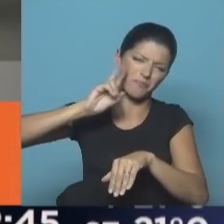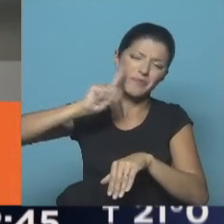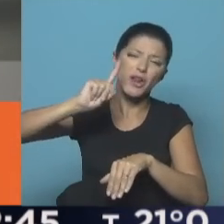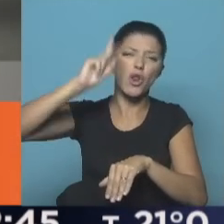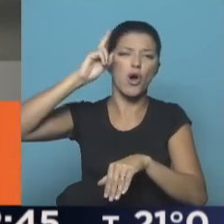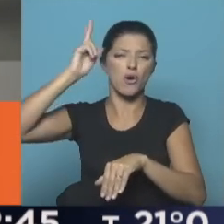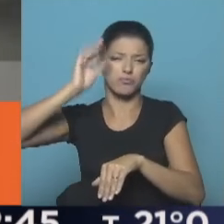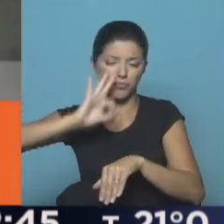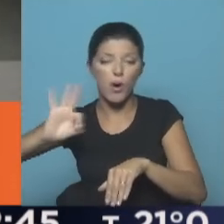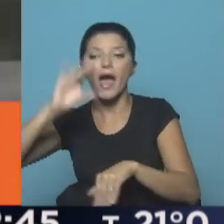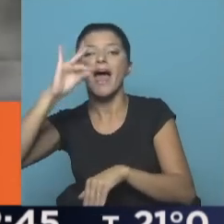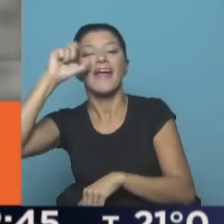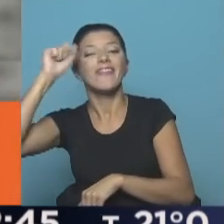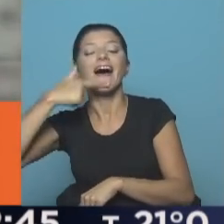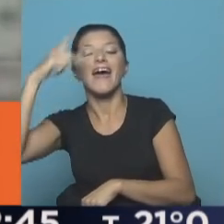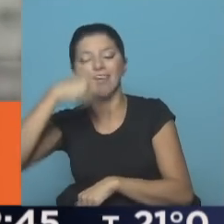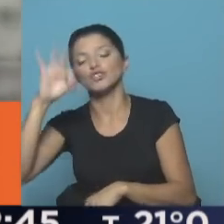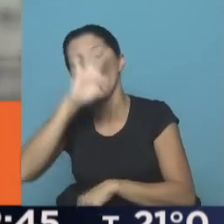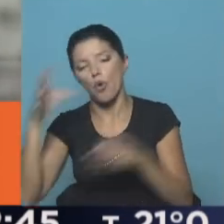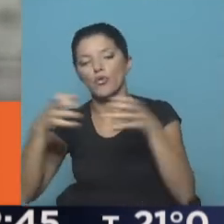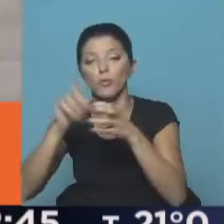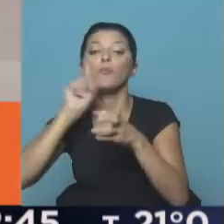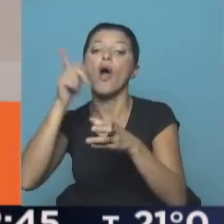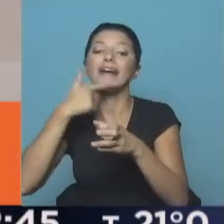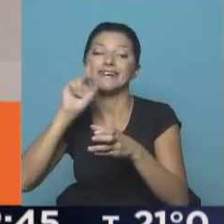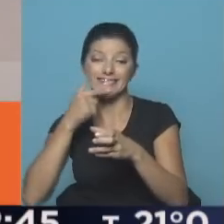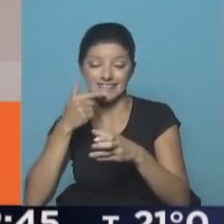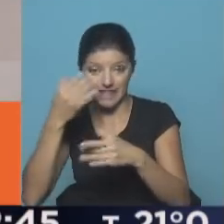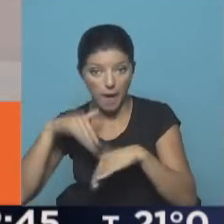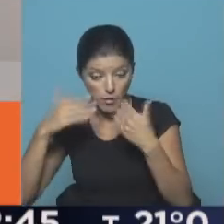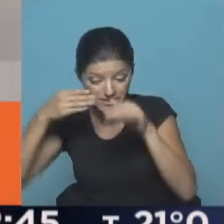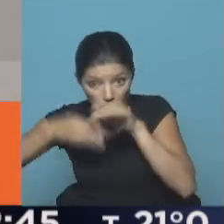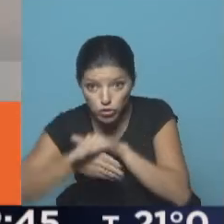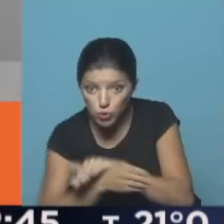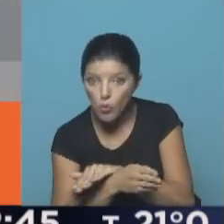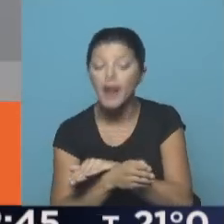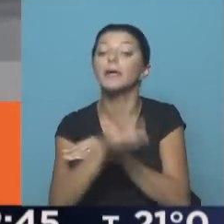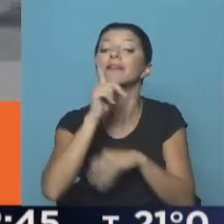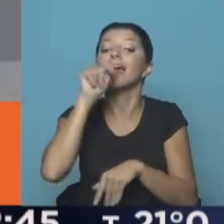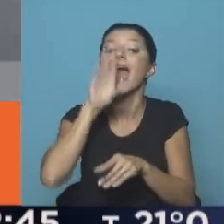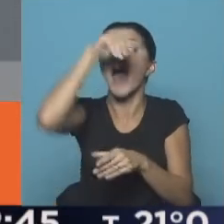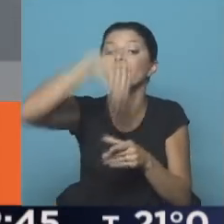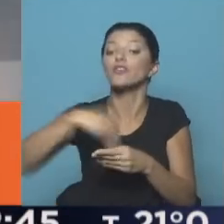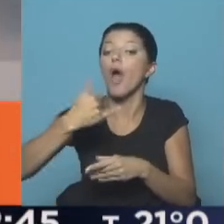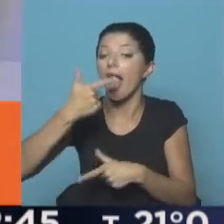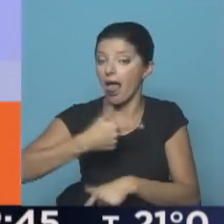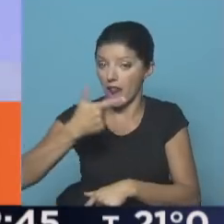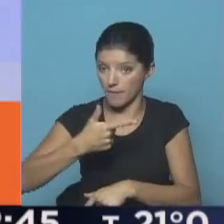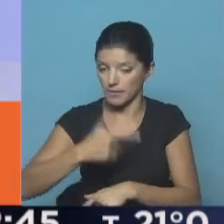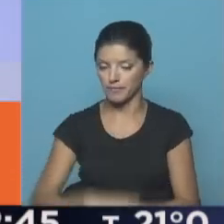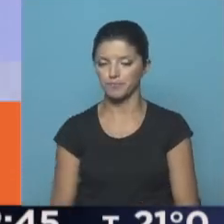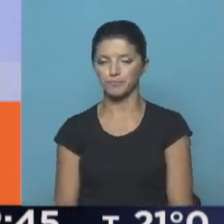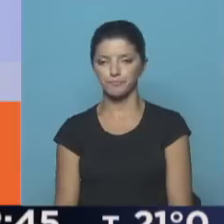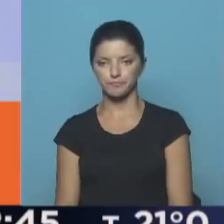usados por Daesh o el Estado Islámico, y en esos túneles aparentemente había armamento. La versión